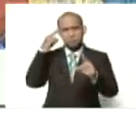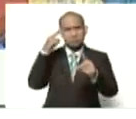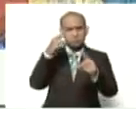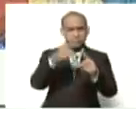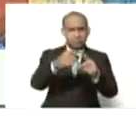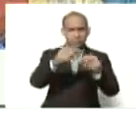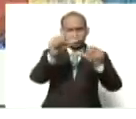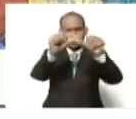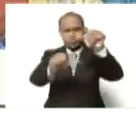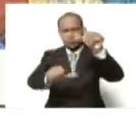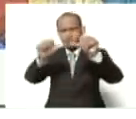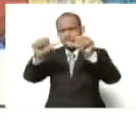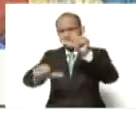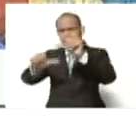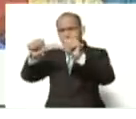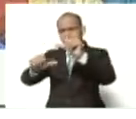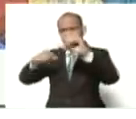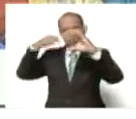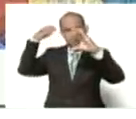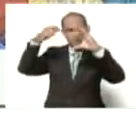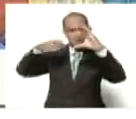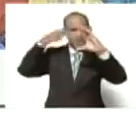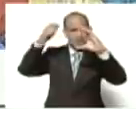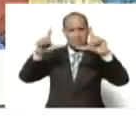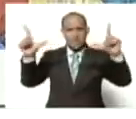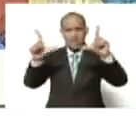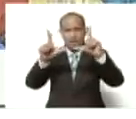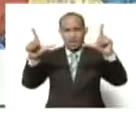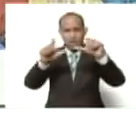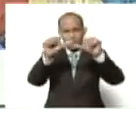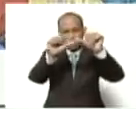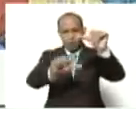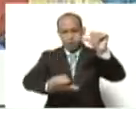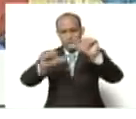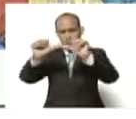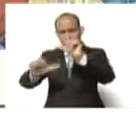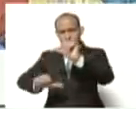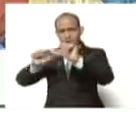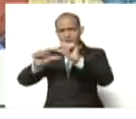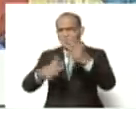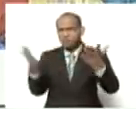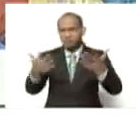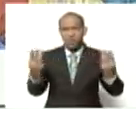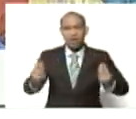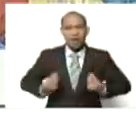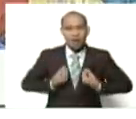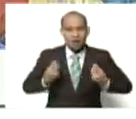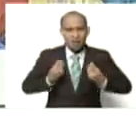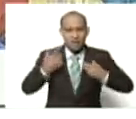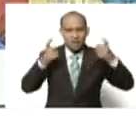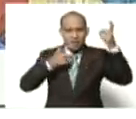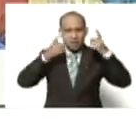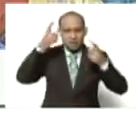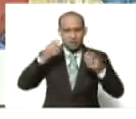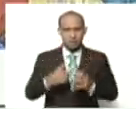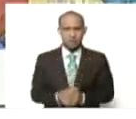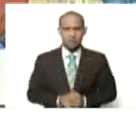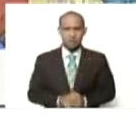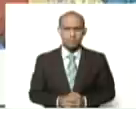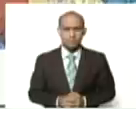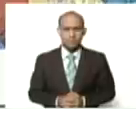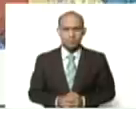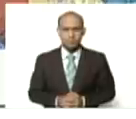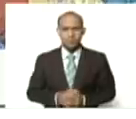serie de cine y televisión, un serial de la vida del comandante Hugo Chávez.